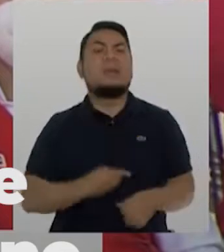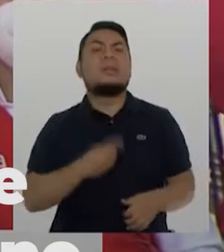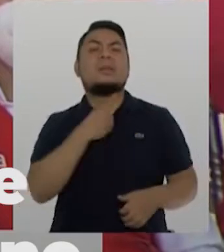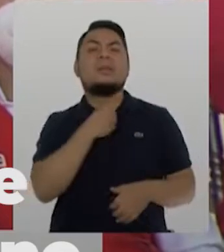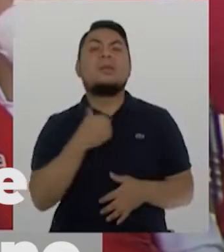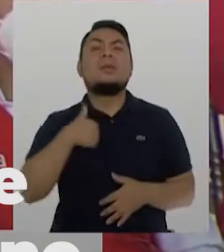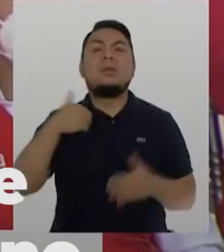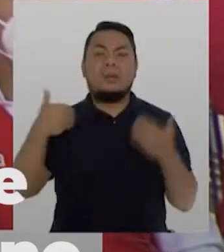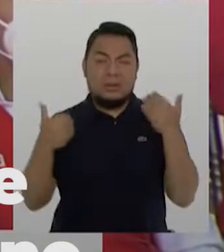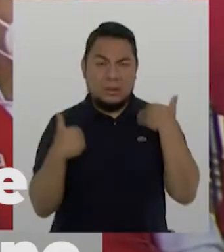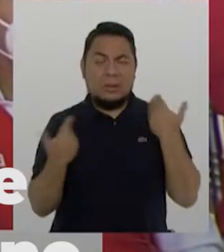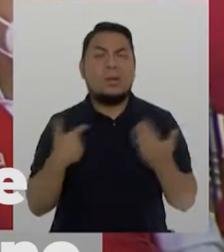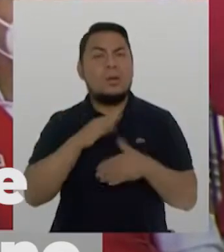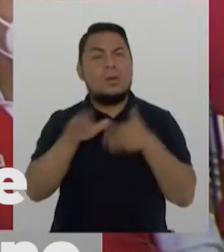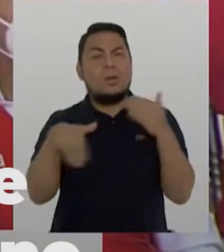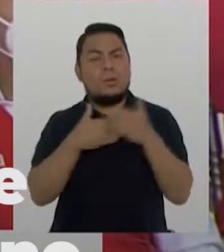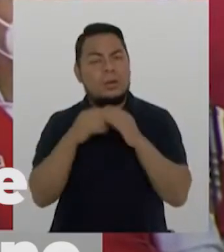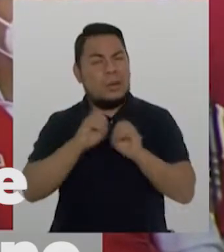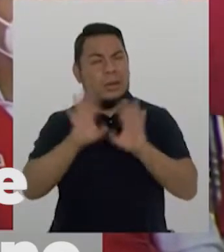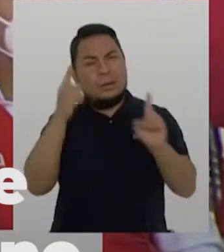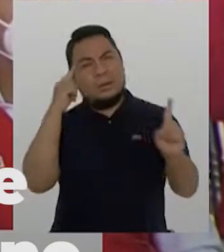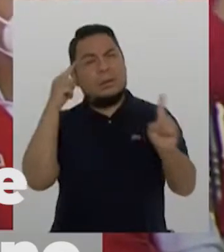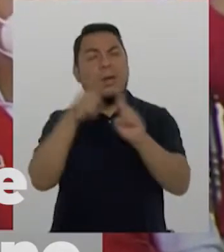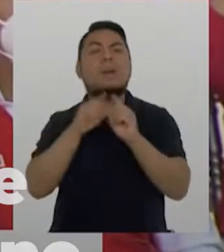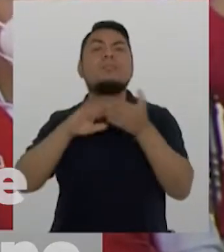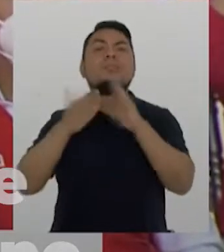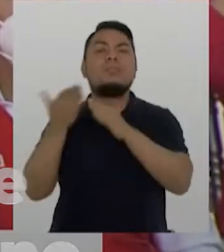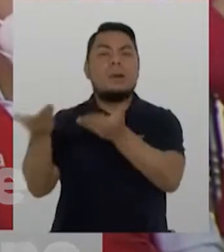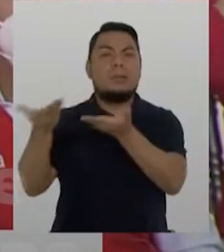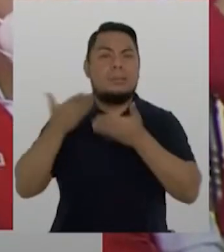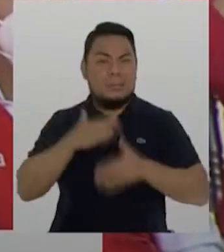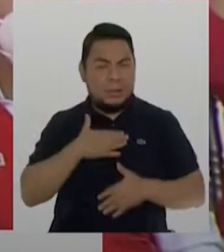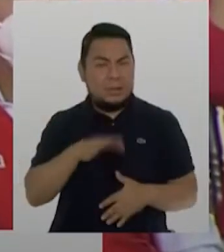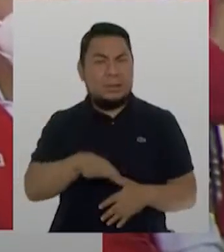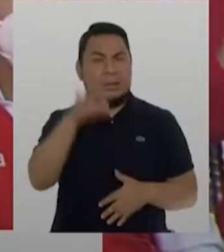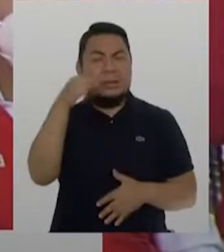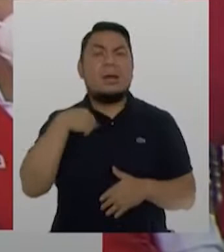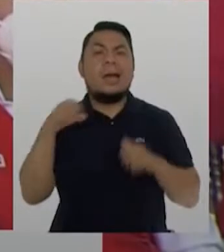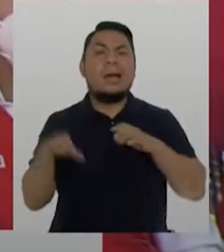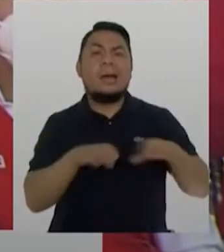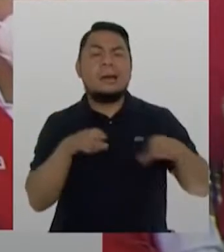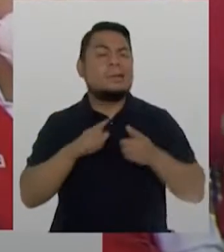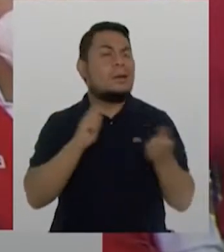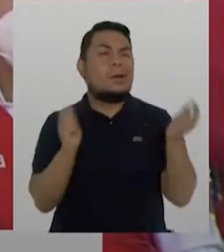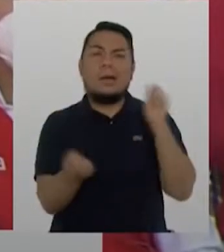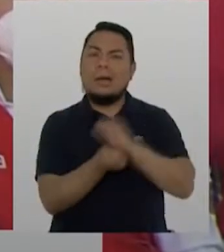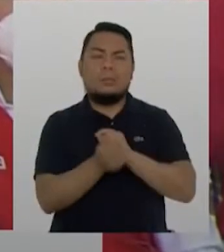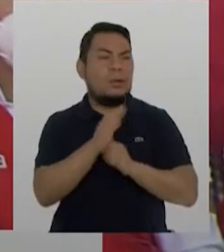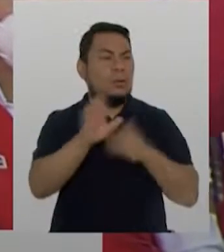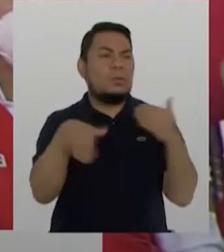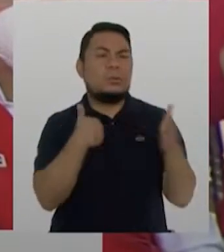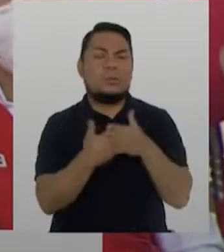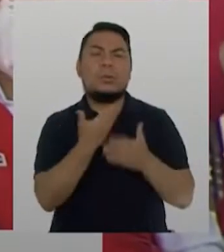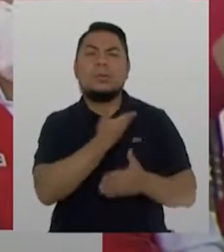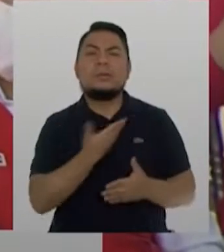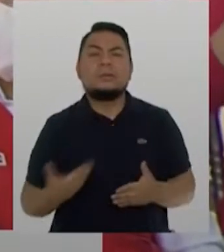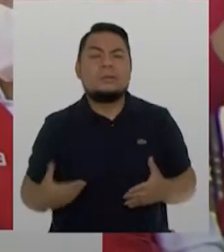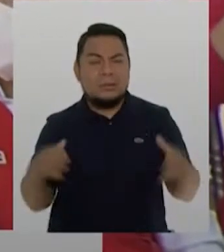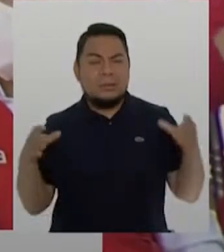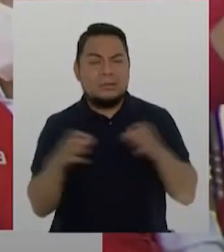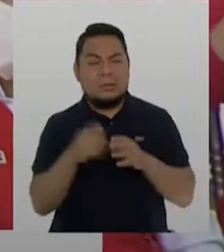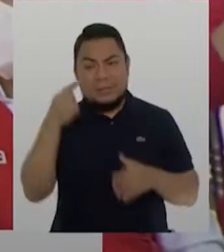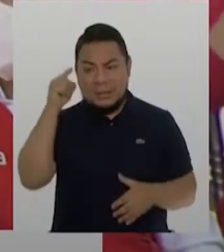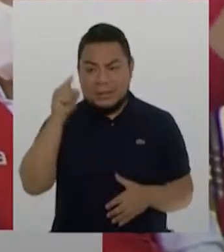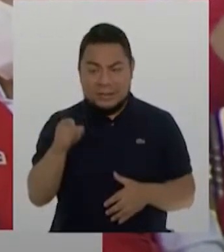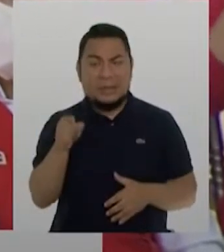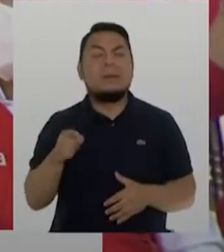yo tengo una línea clara impuesta por el pueblo estamos realizando cambios estructurales en el estado para